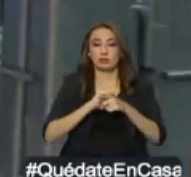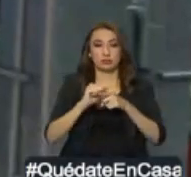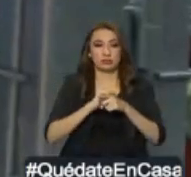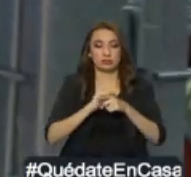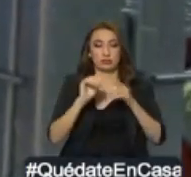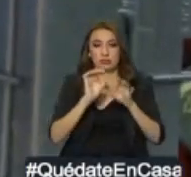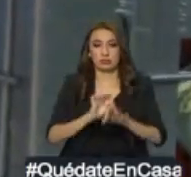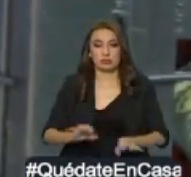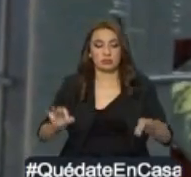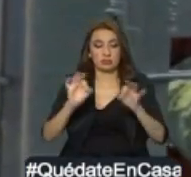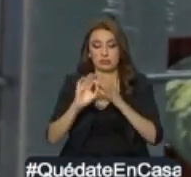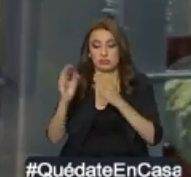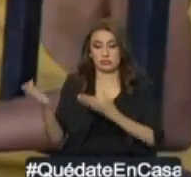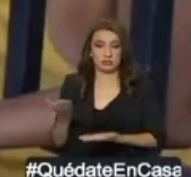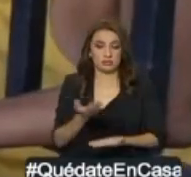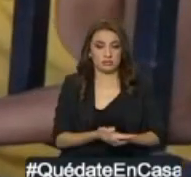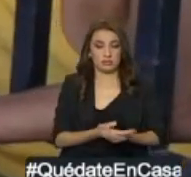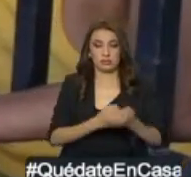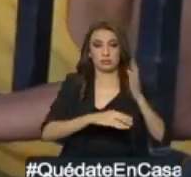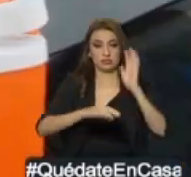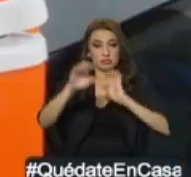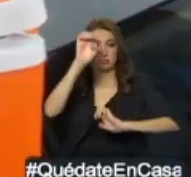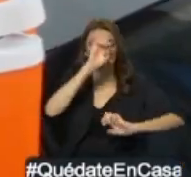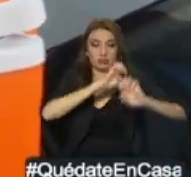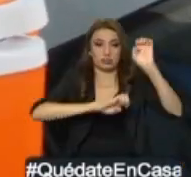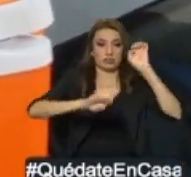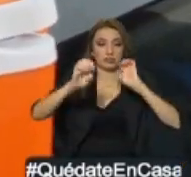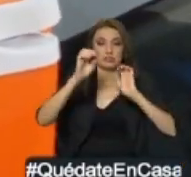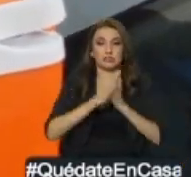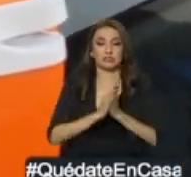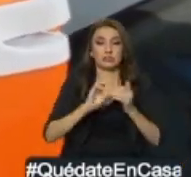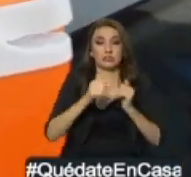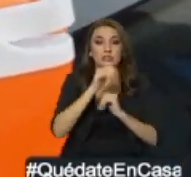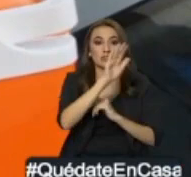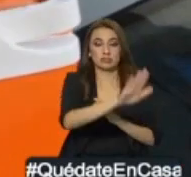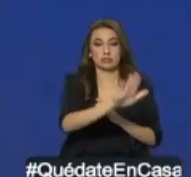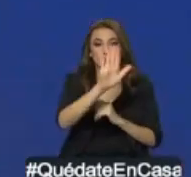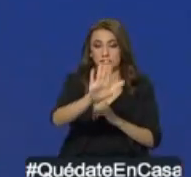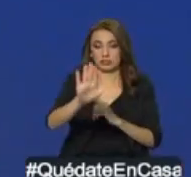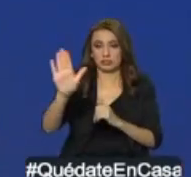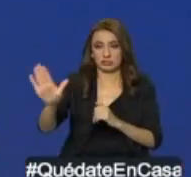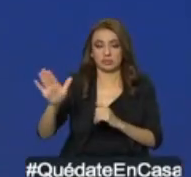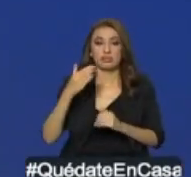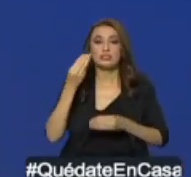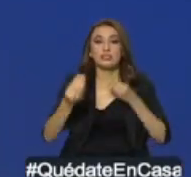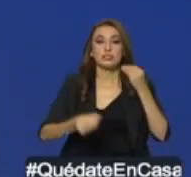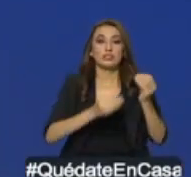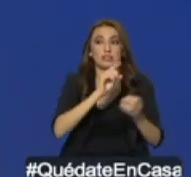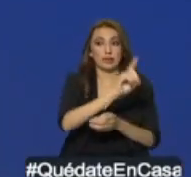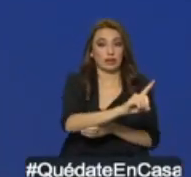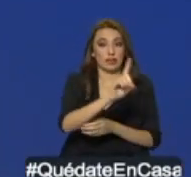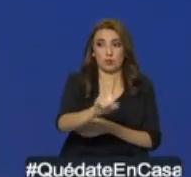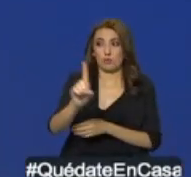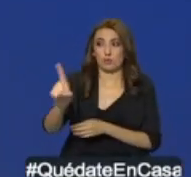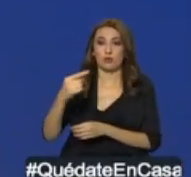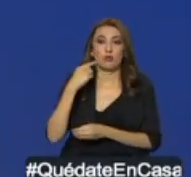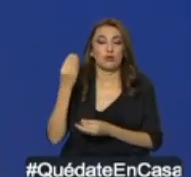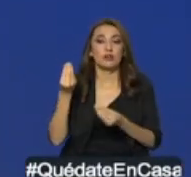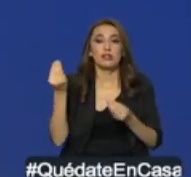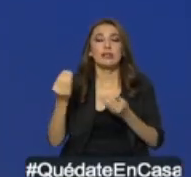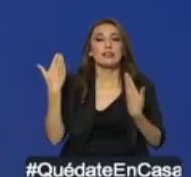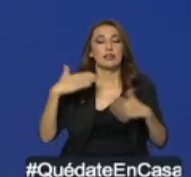y se obtendrá una prueba diagnóstica cada uno de los cantones de las 24 provincias tendrá el sustento